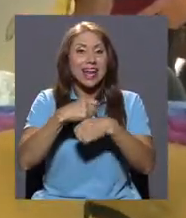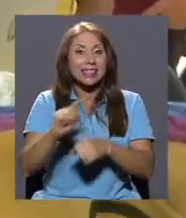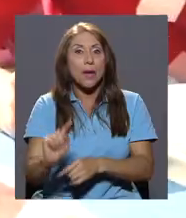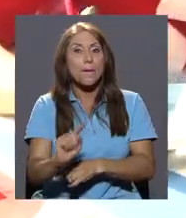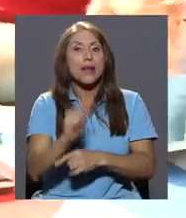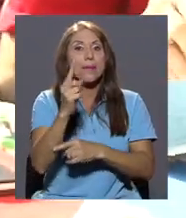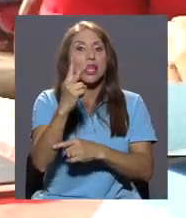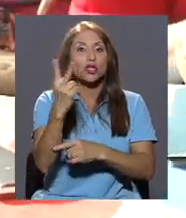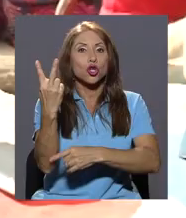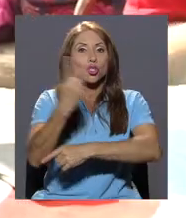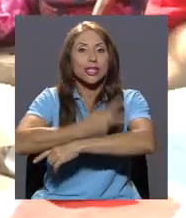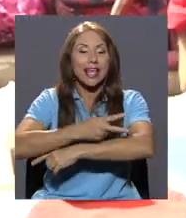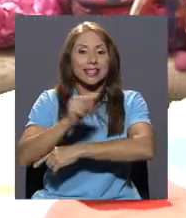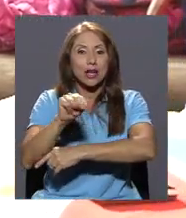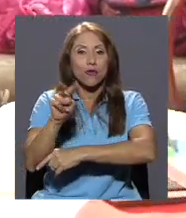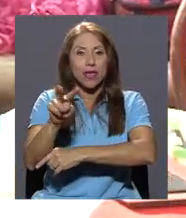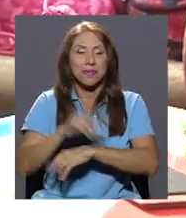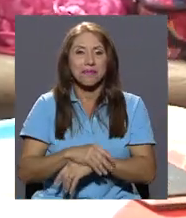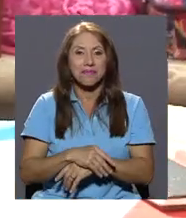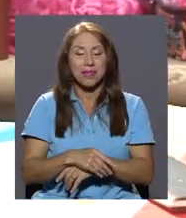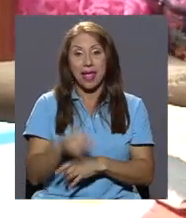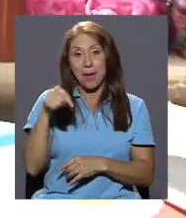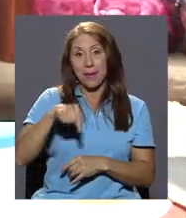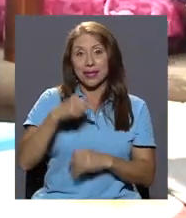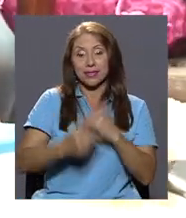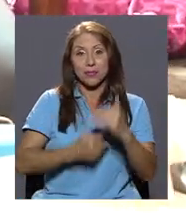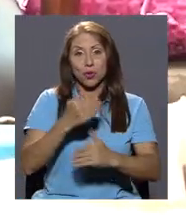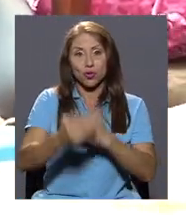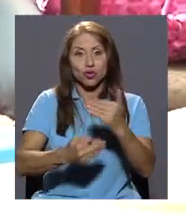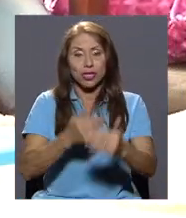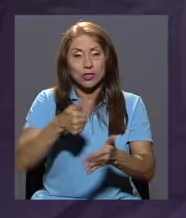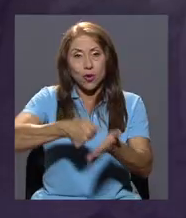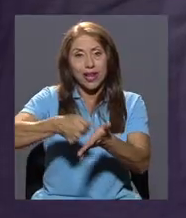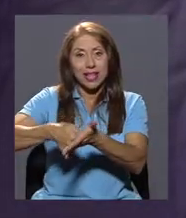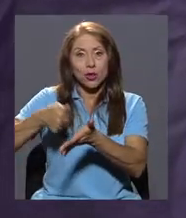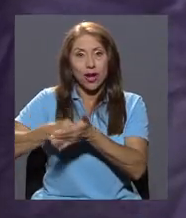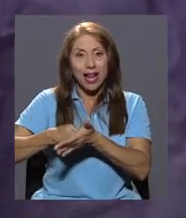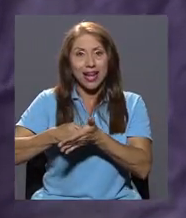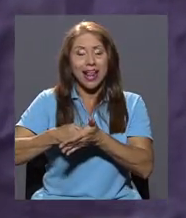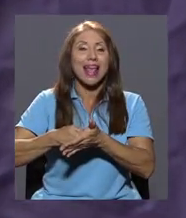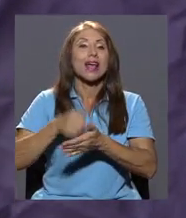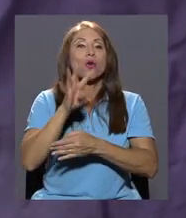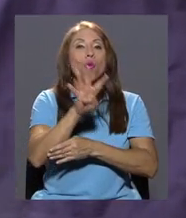realizan en los primeros 2 días del mes de noviembre. Para este proceso electoral se